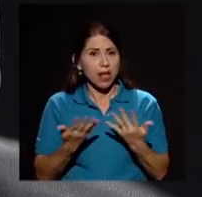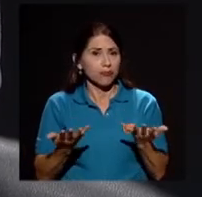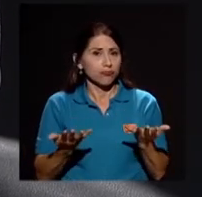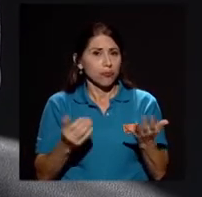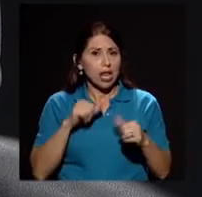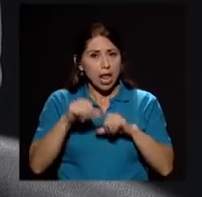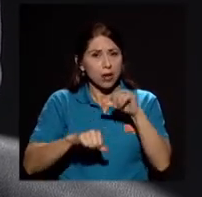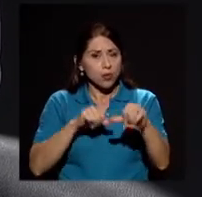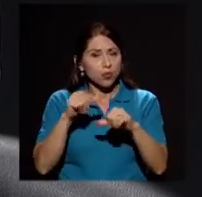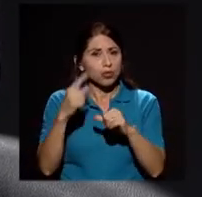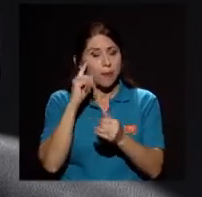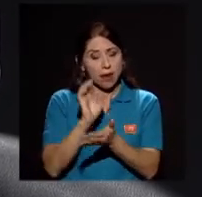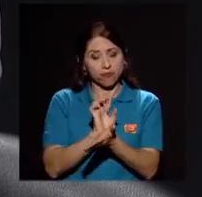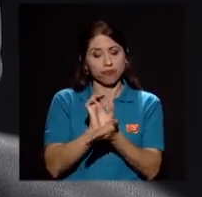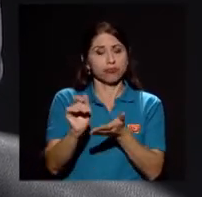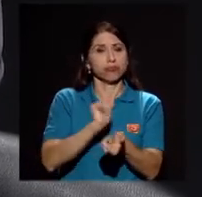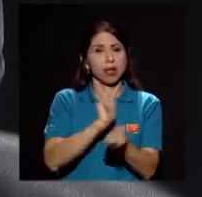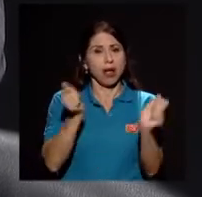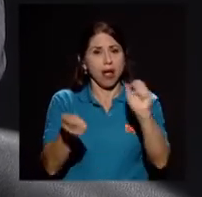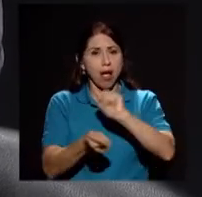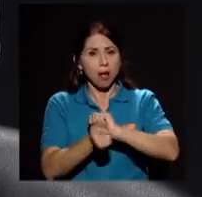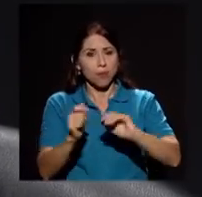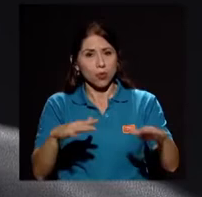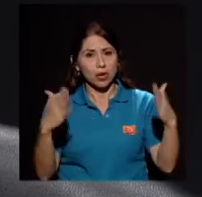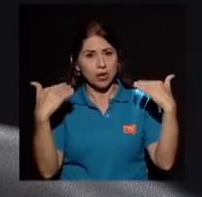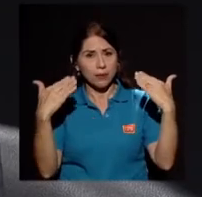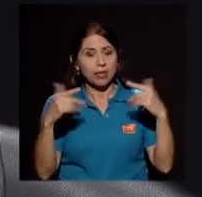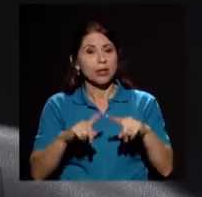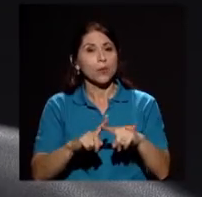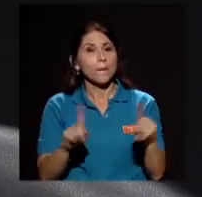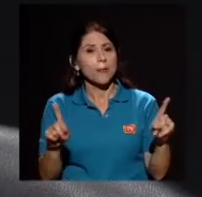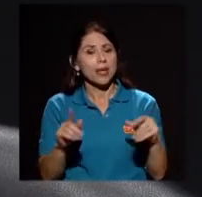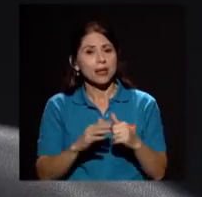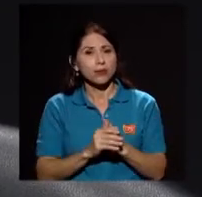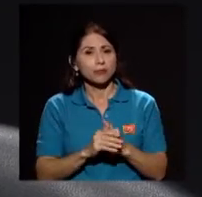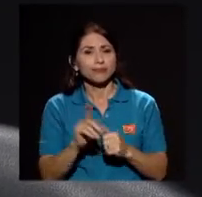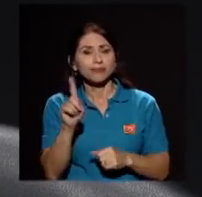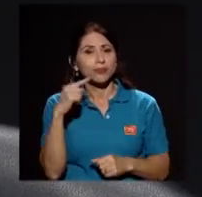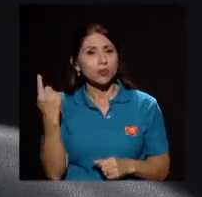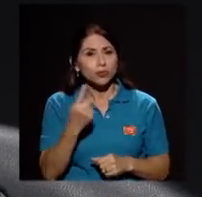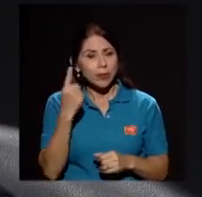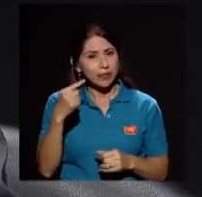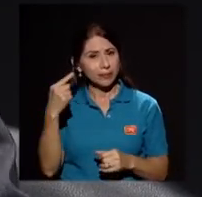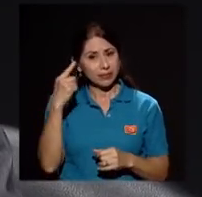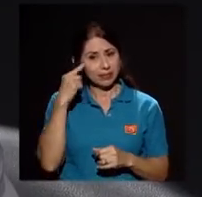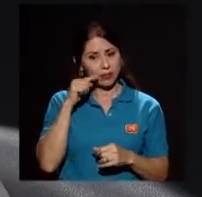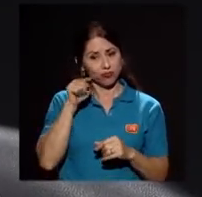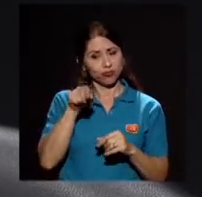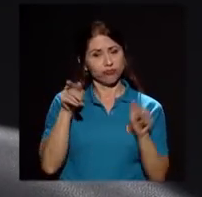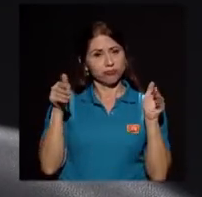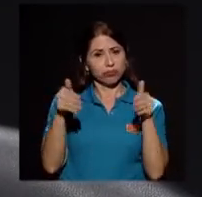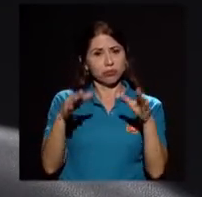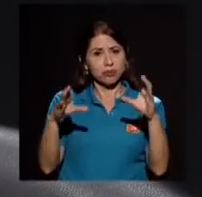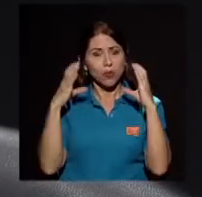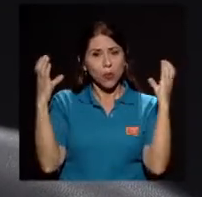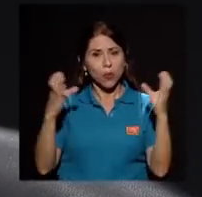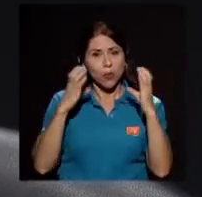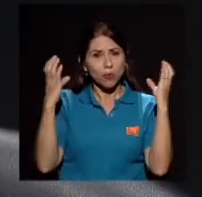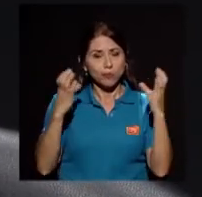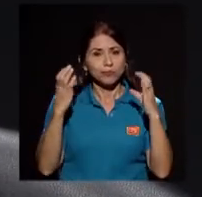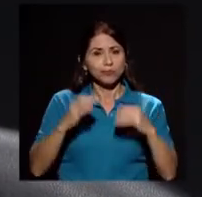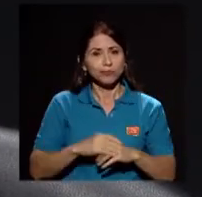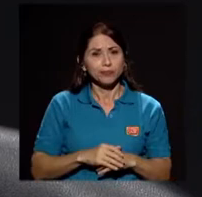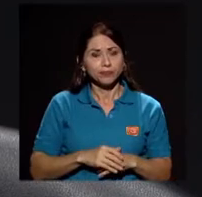el cambio climático pero más allá de esta conmemoración esta cumbre